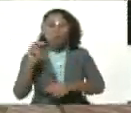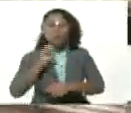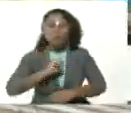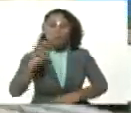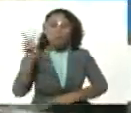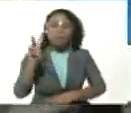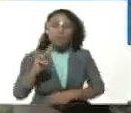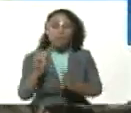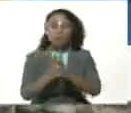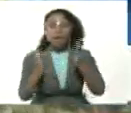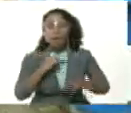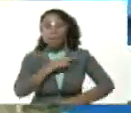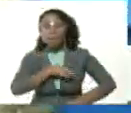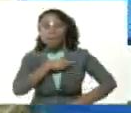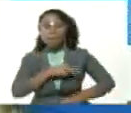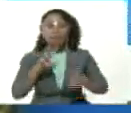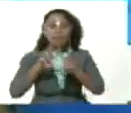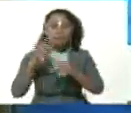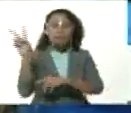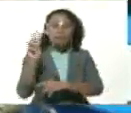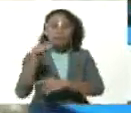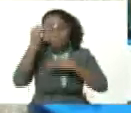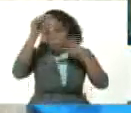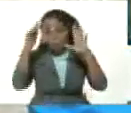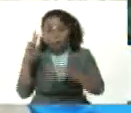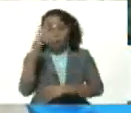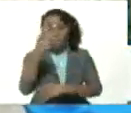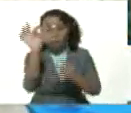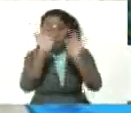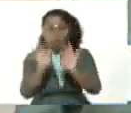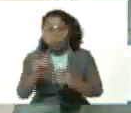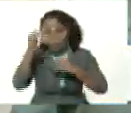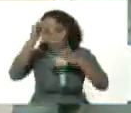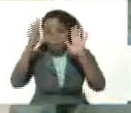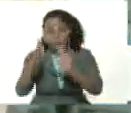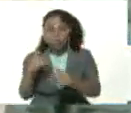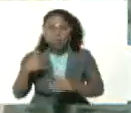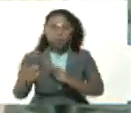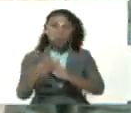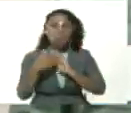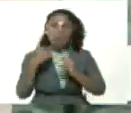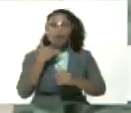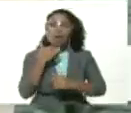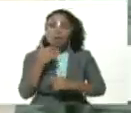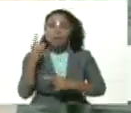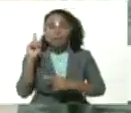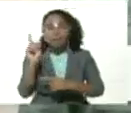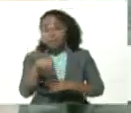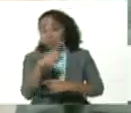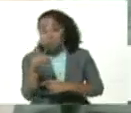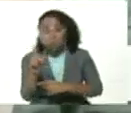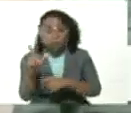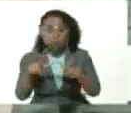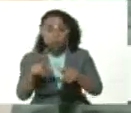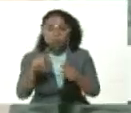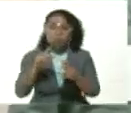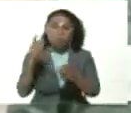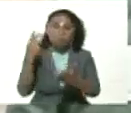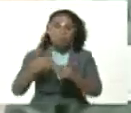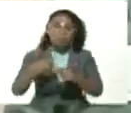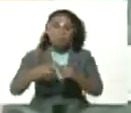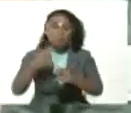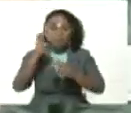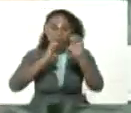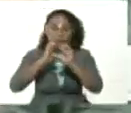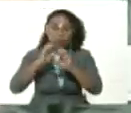misión Vivienda Venezuela, para atender en tres niveles de atención de acuerdo a la afectación. Primero, si no están en zona de riesgo, se